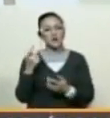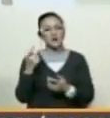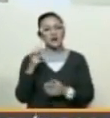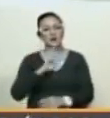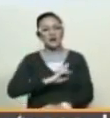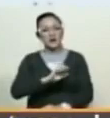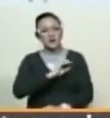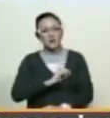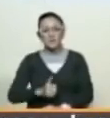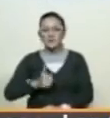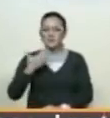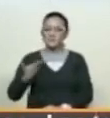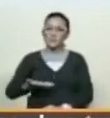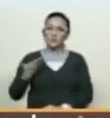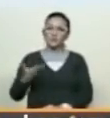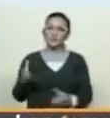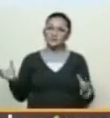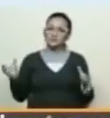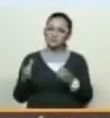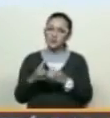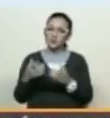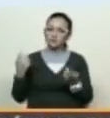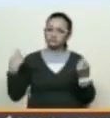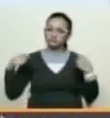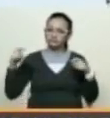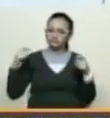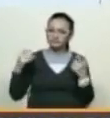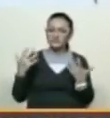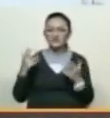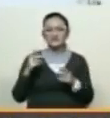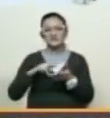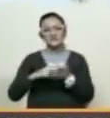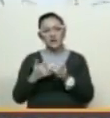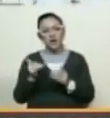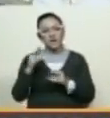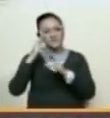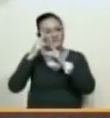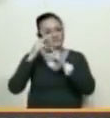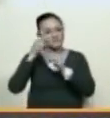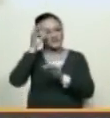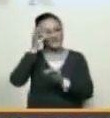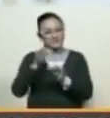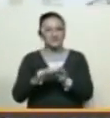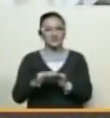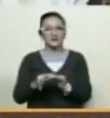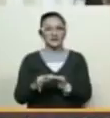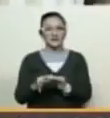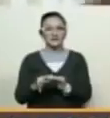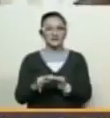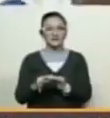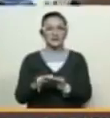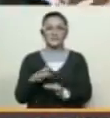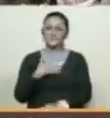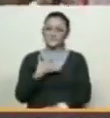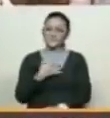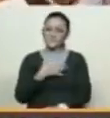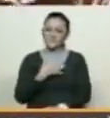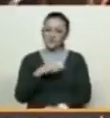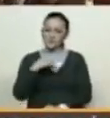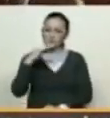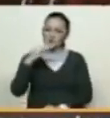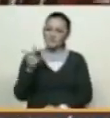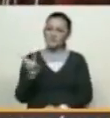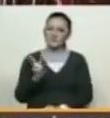de las más importantes, porque aquí está la fe, aquí está el sentimiento bonito del venezolano, aquí